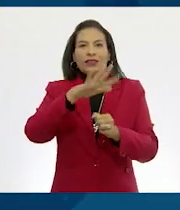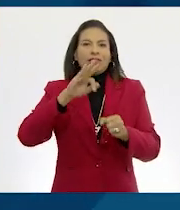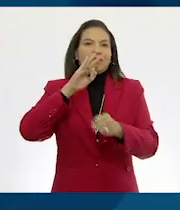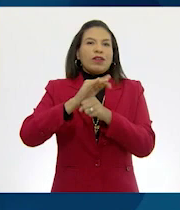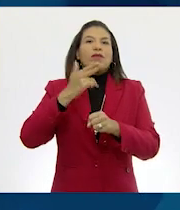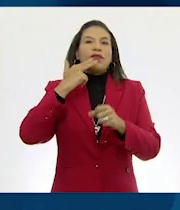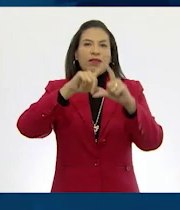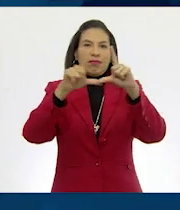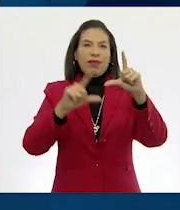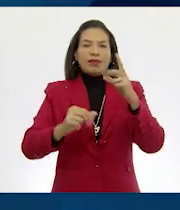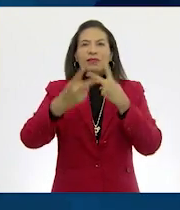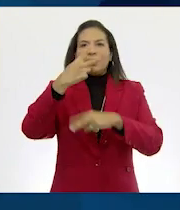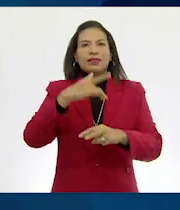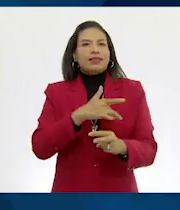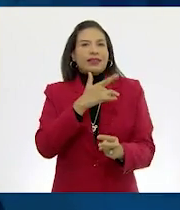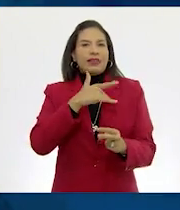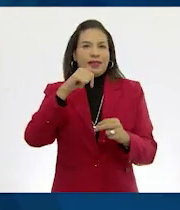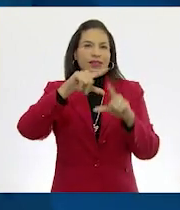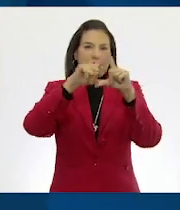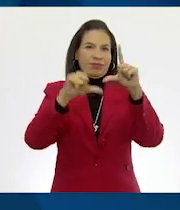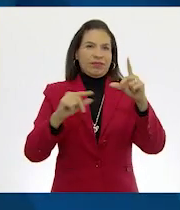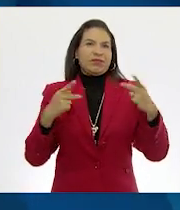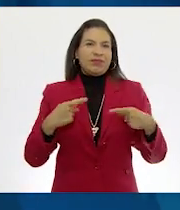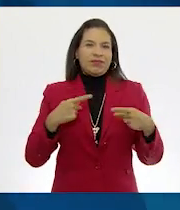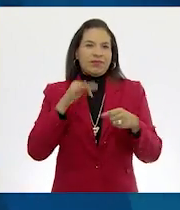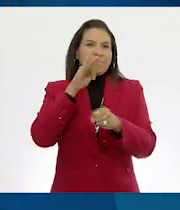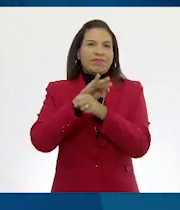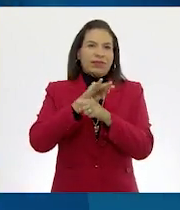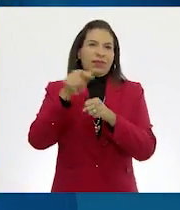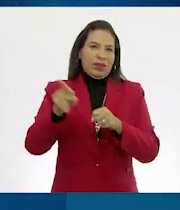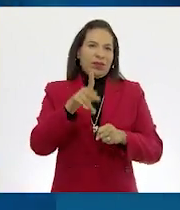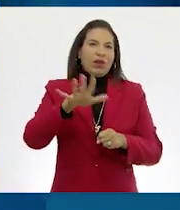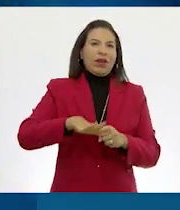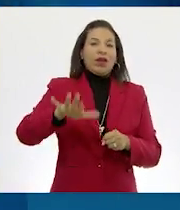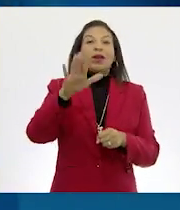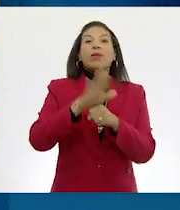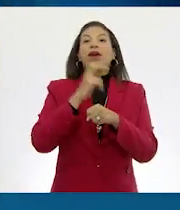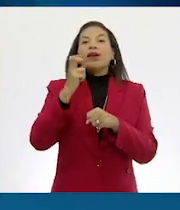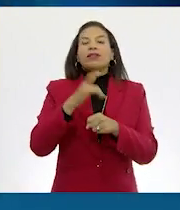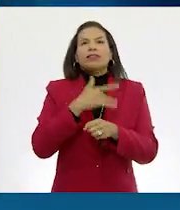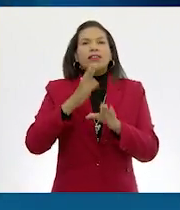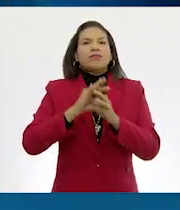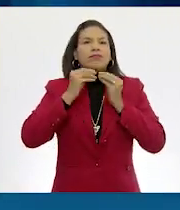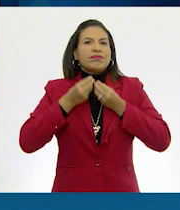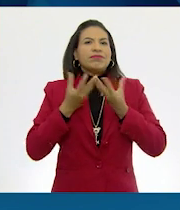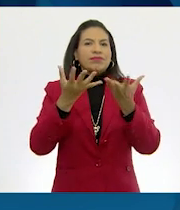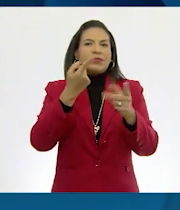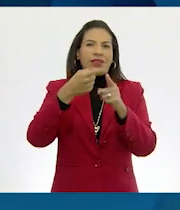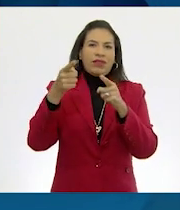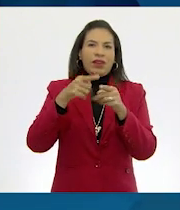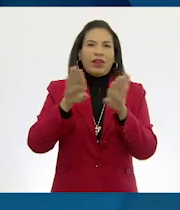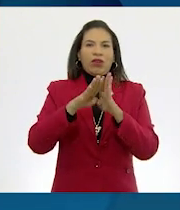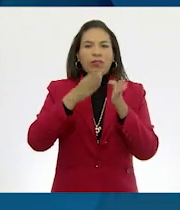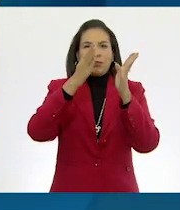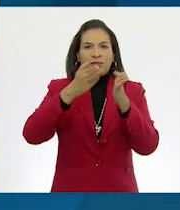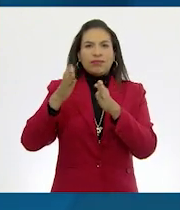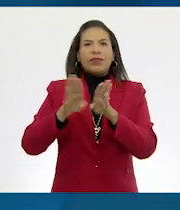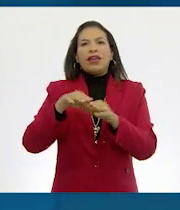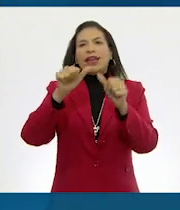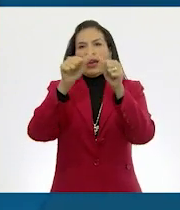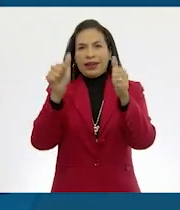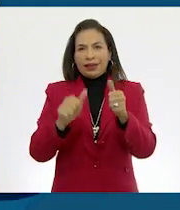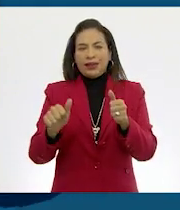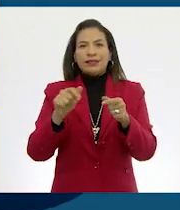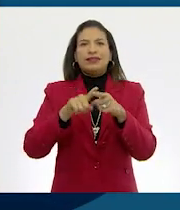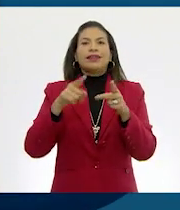soberanía despertaron el sentimiento nacionalista de la población, el cual se manifestó en diferentes disciplinas artísticas,